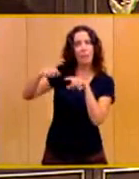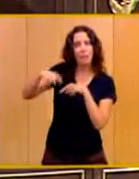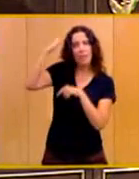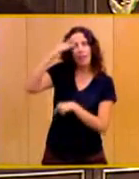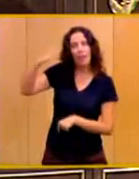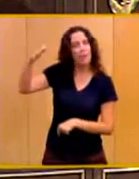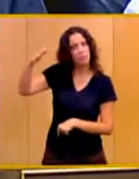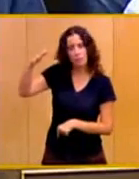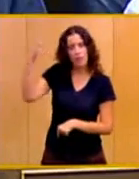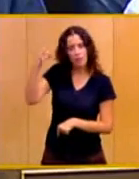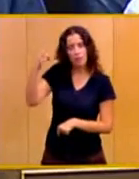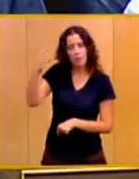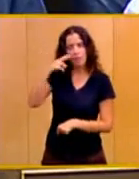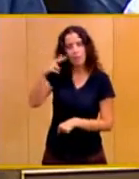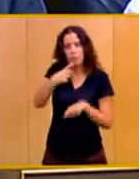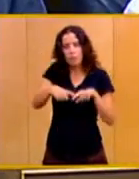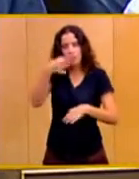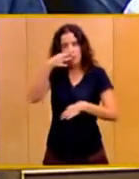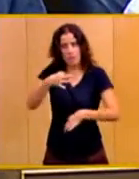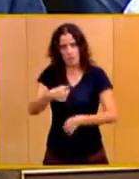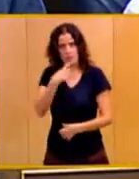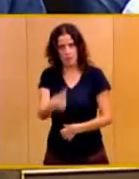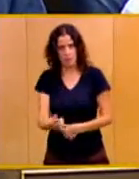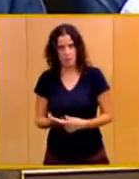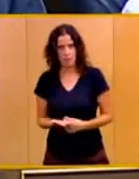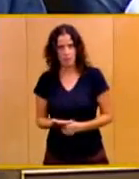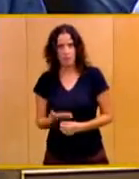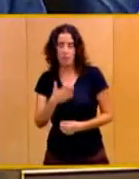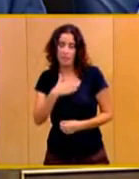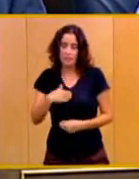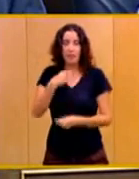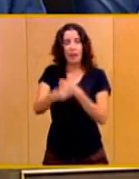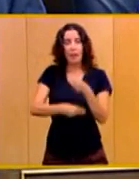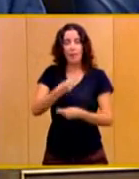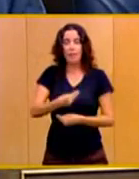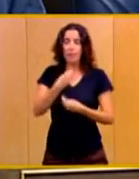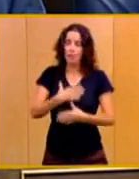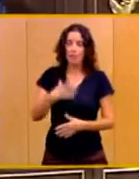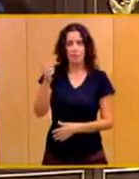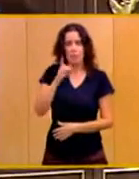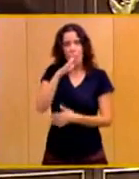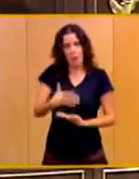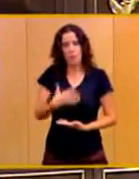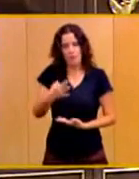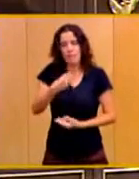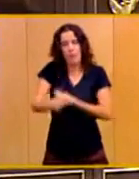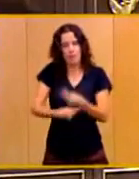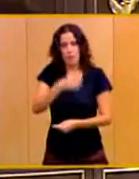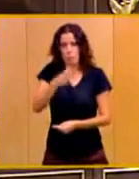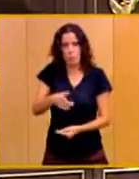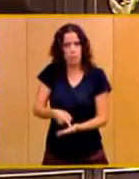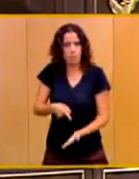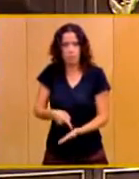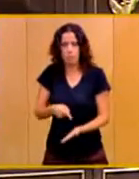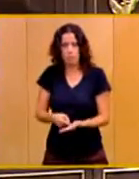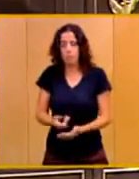se le diga. No quiso hacerlo en prosa y ahora tendrá que hacer lo mismo, pero en verso. No quiso hacerlo cuando era